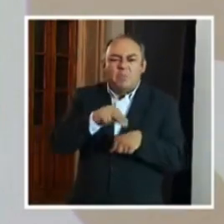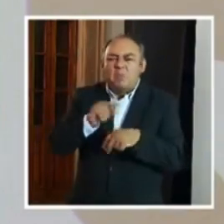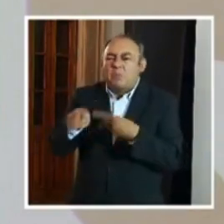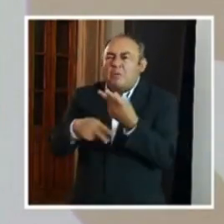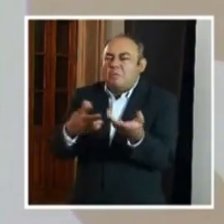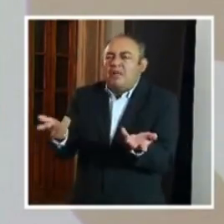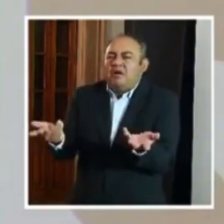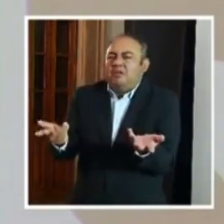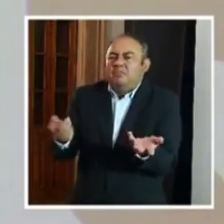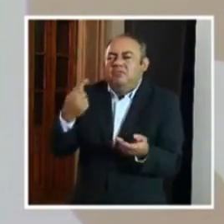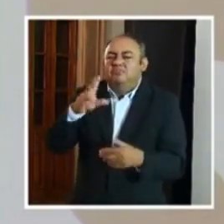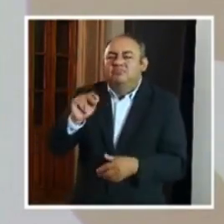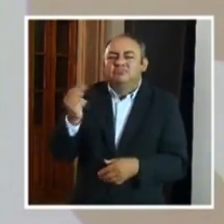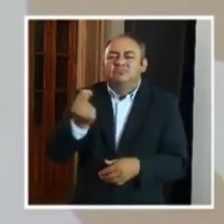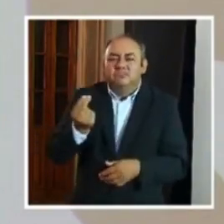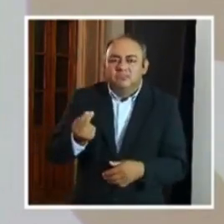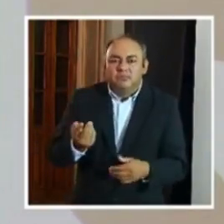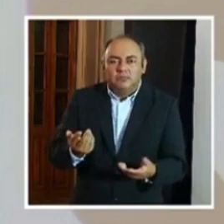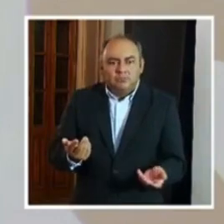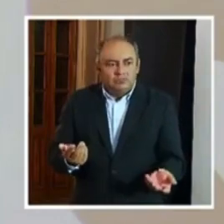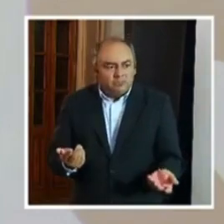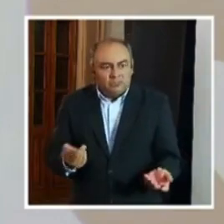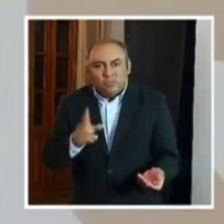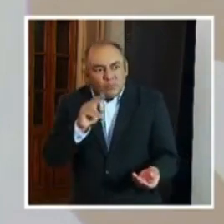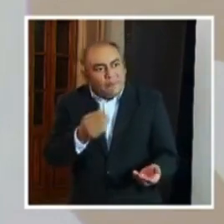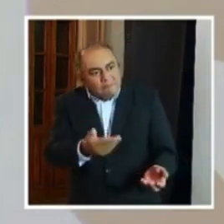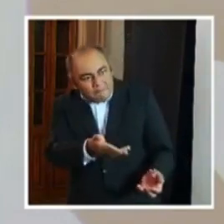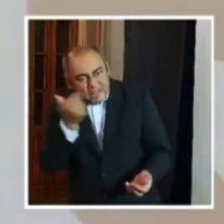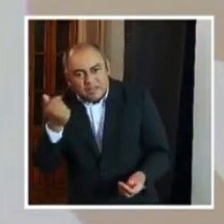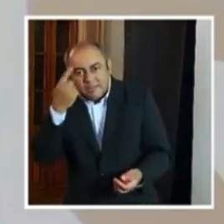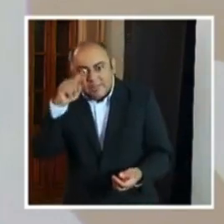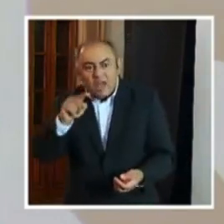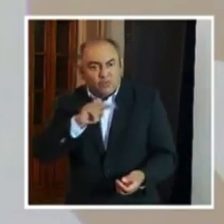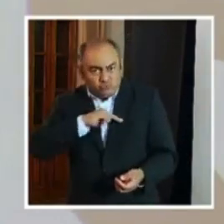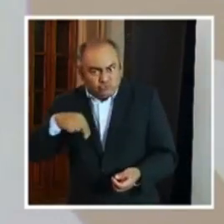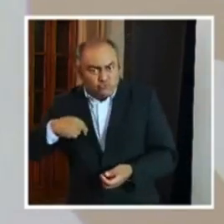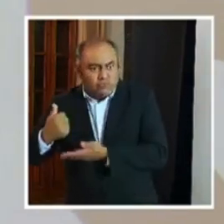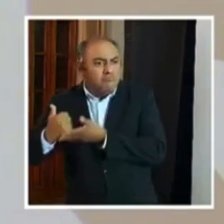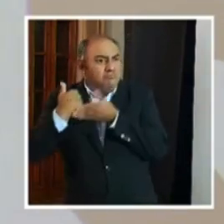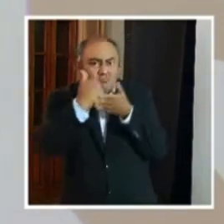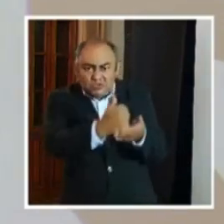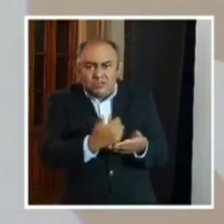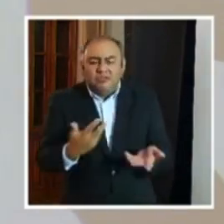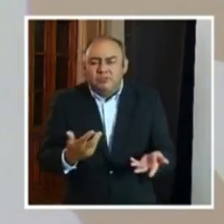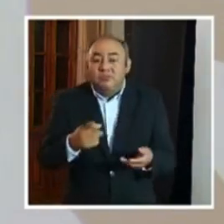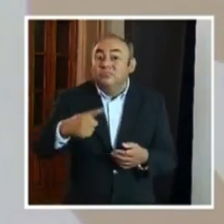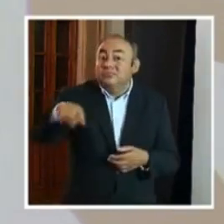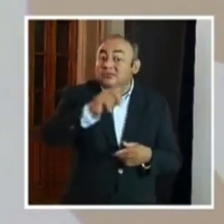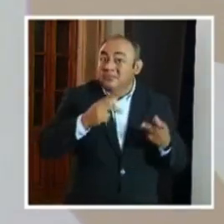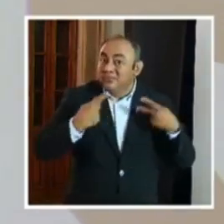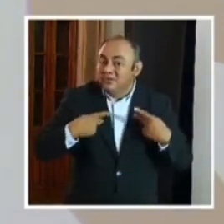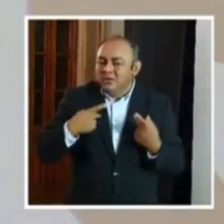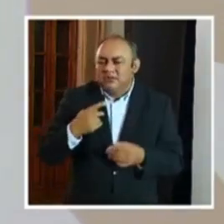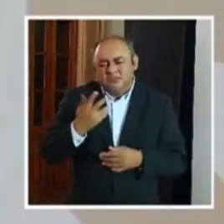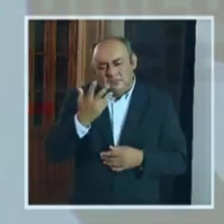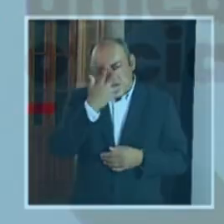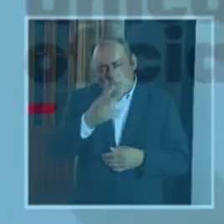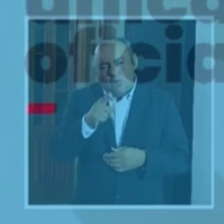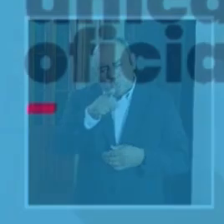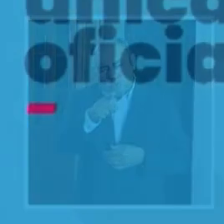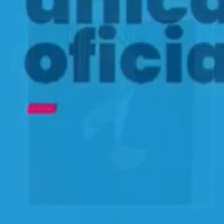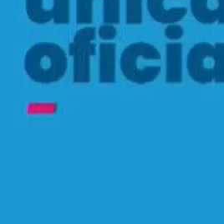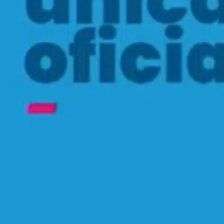por personas que buscan realizar cobros por tramitar tarjetas no oficiales del programa cuidar tu salud